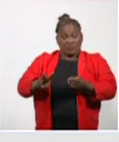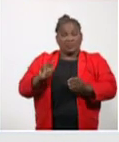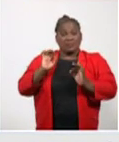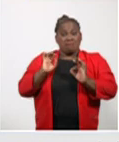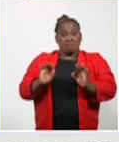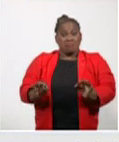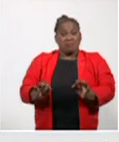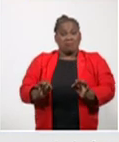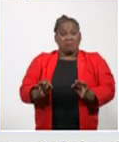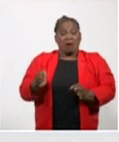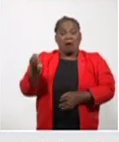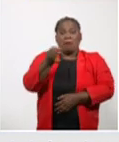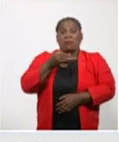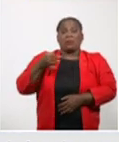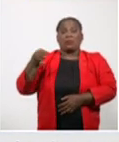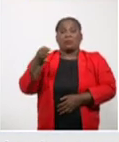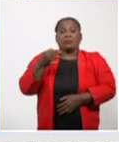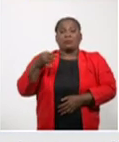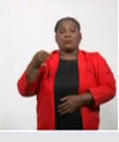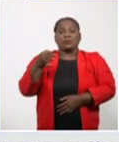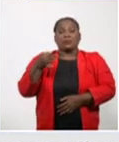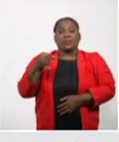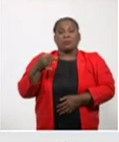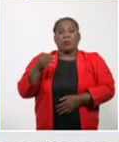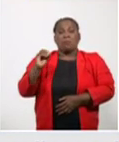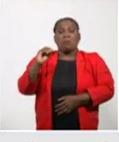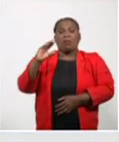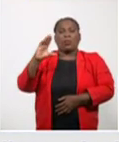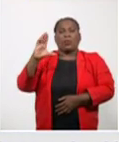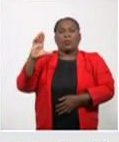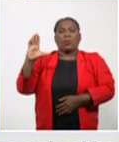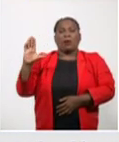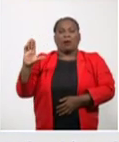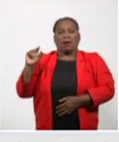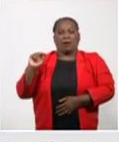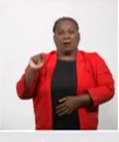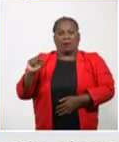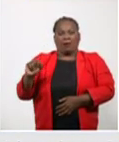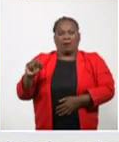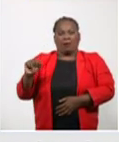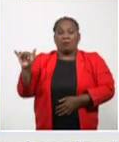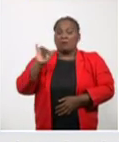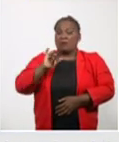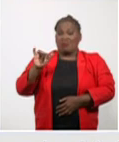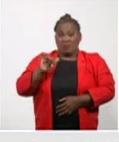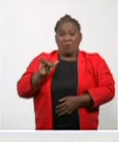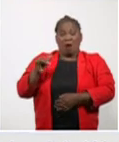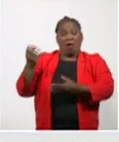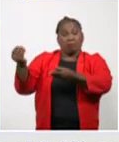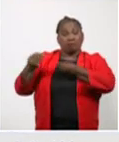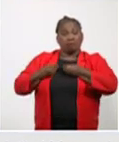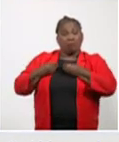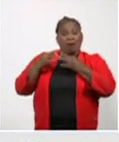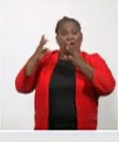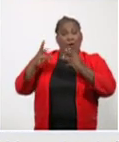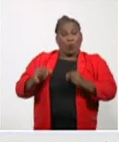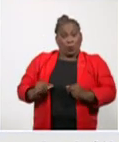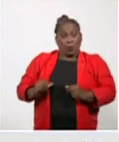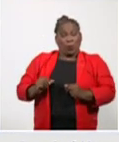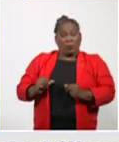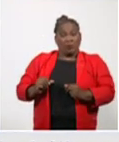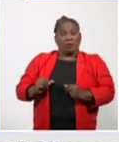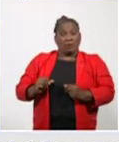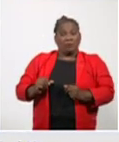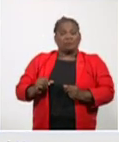y el municipio Madruga, también con un aporte de un municipio de la provincia